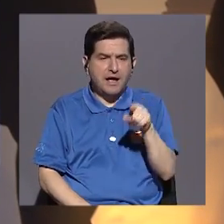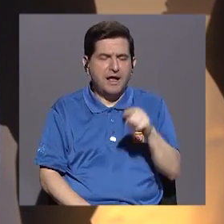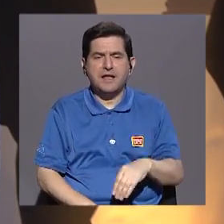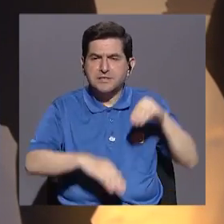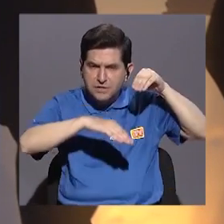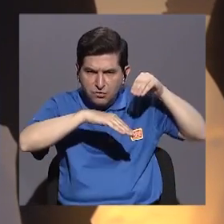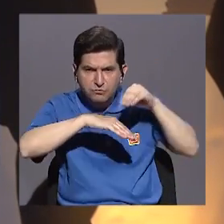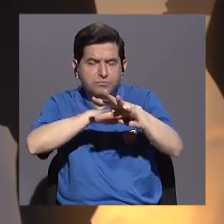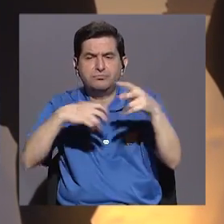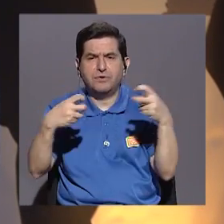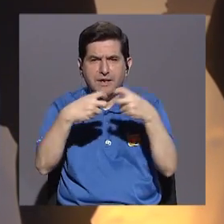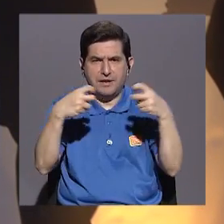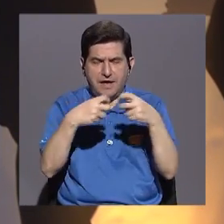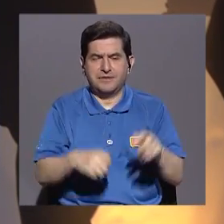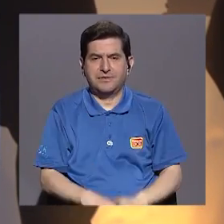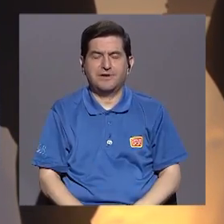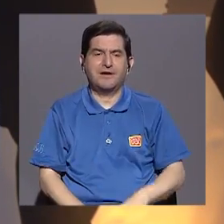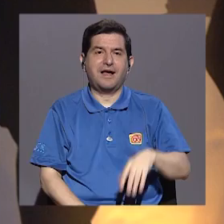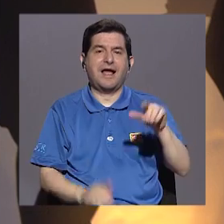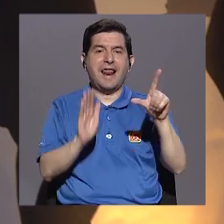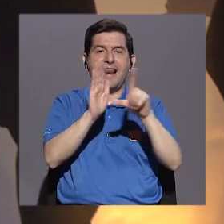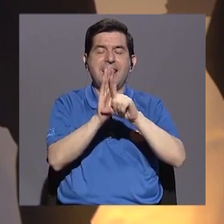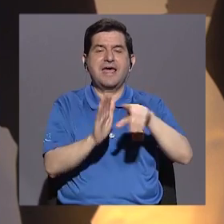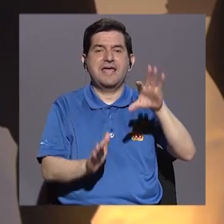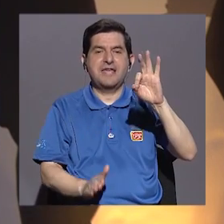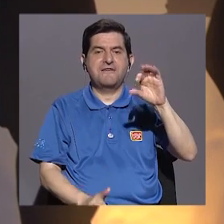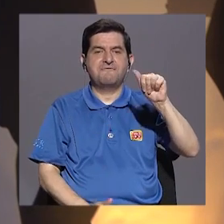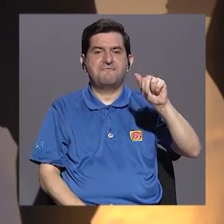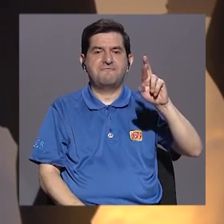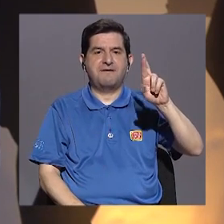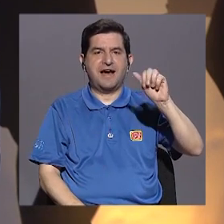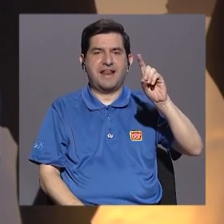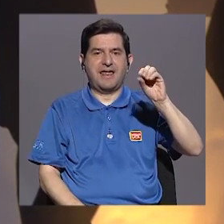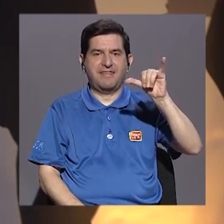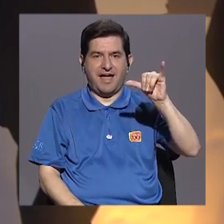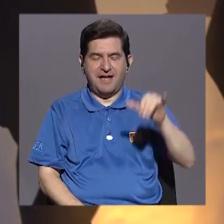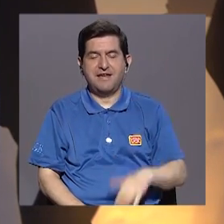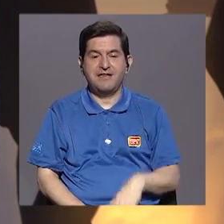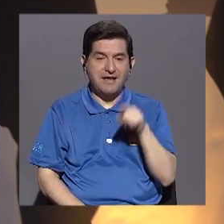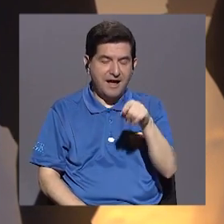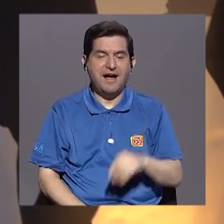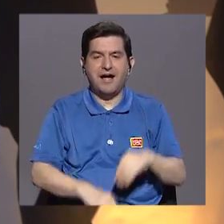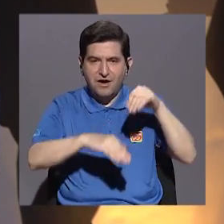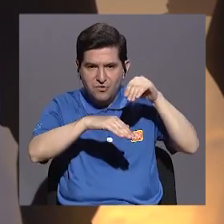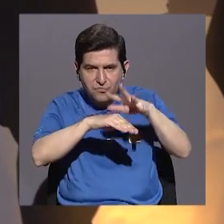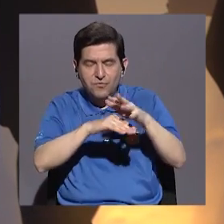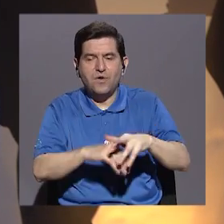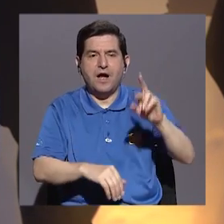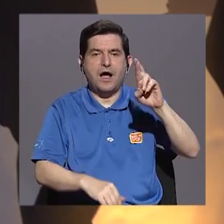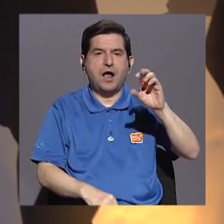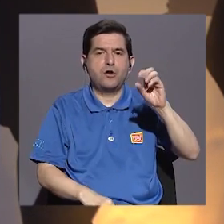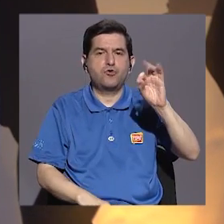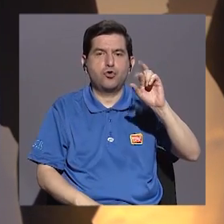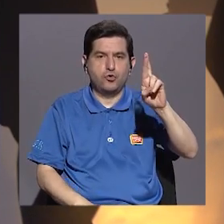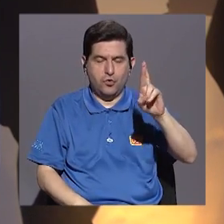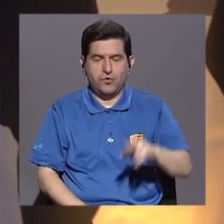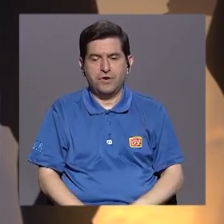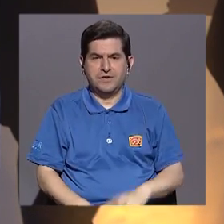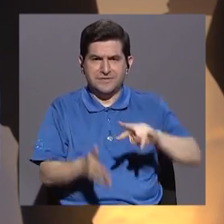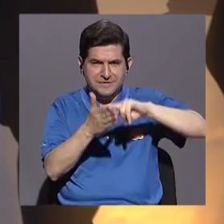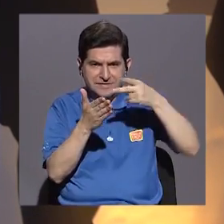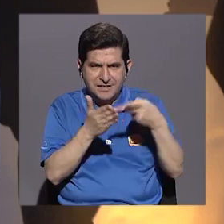inyectadas por faraday la ley de parada y se produce una inducción en el rotor esa inducción